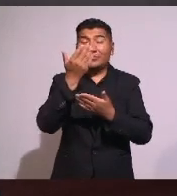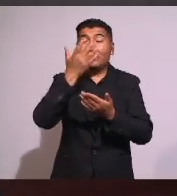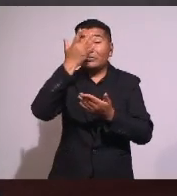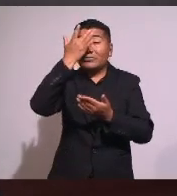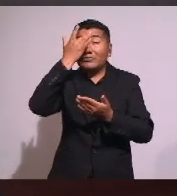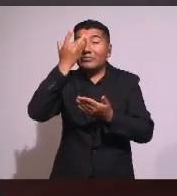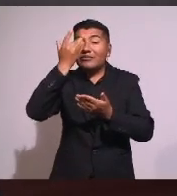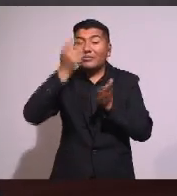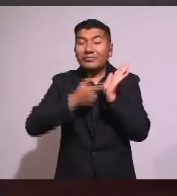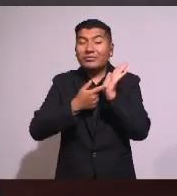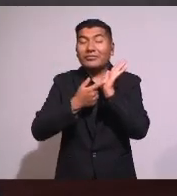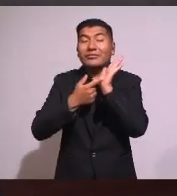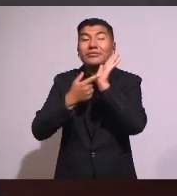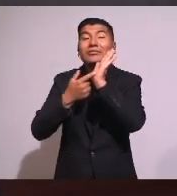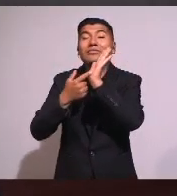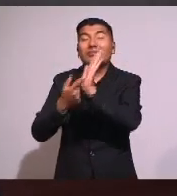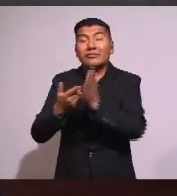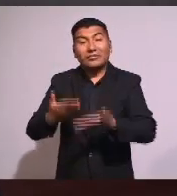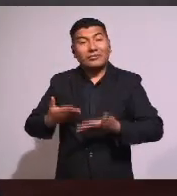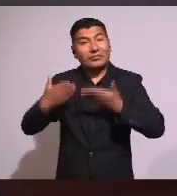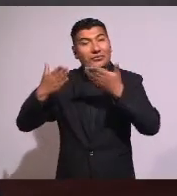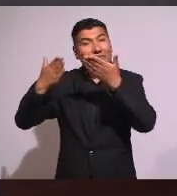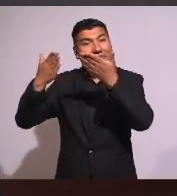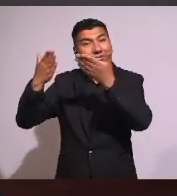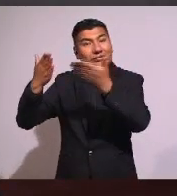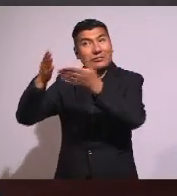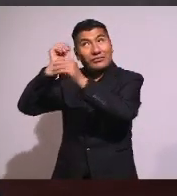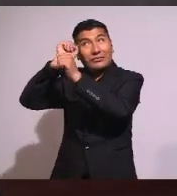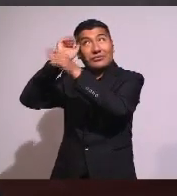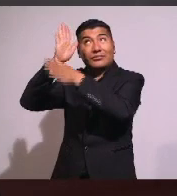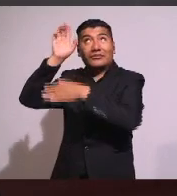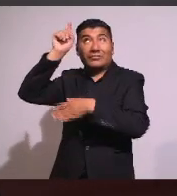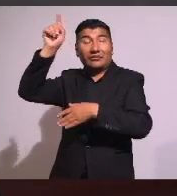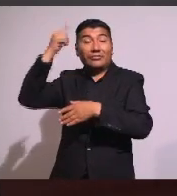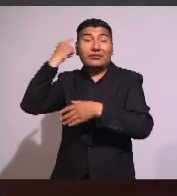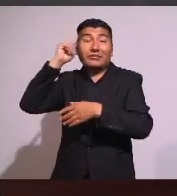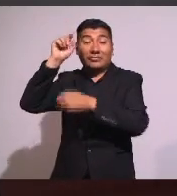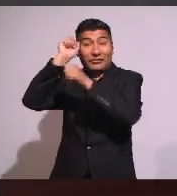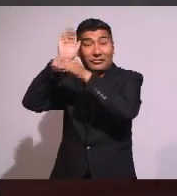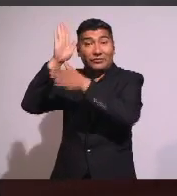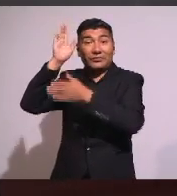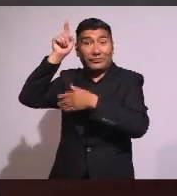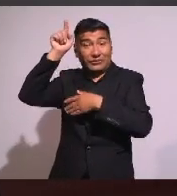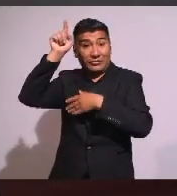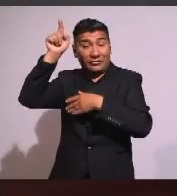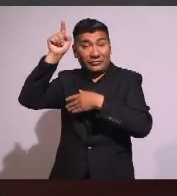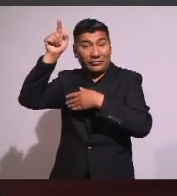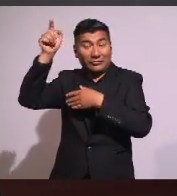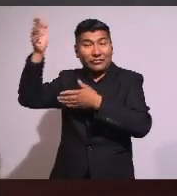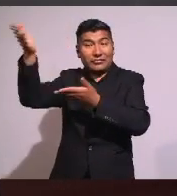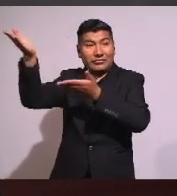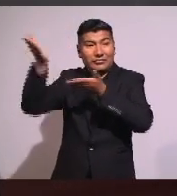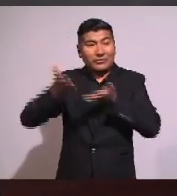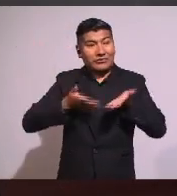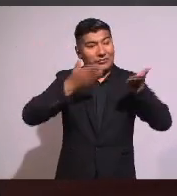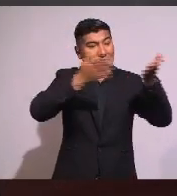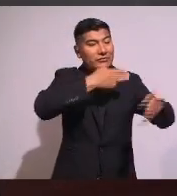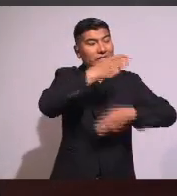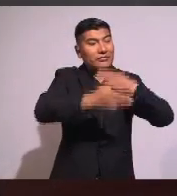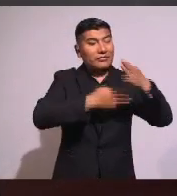porque ofrece y dona al Padre para que el Padre done al mundo a su